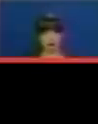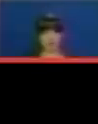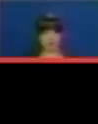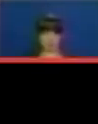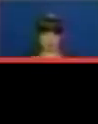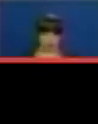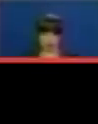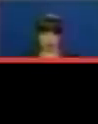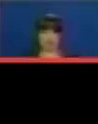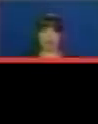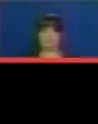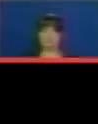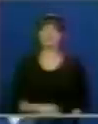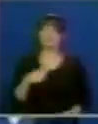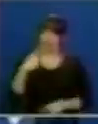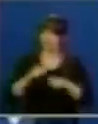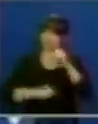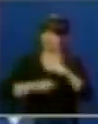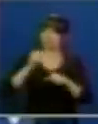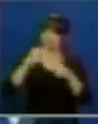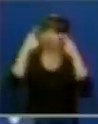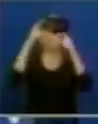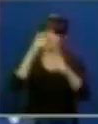nosotros. Sacaremos la tarea.